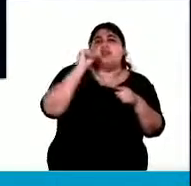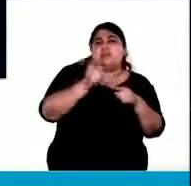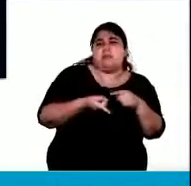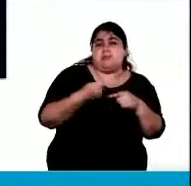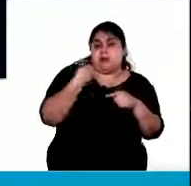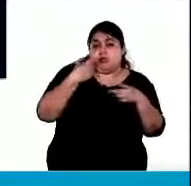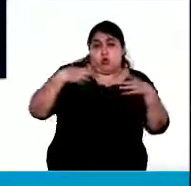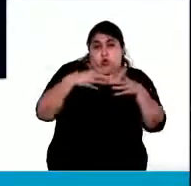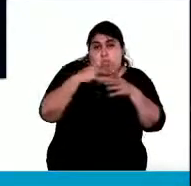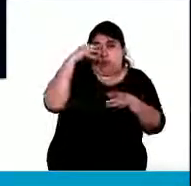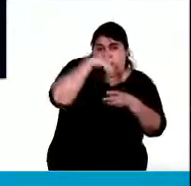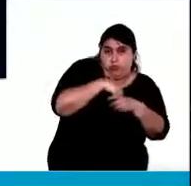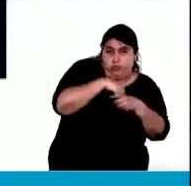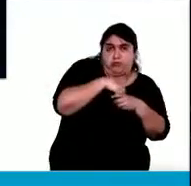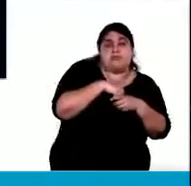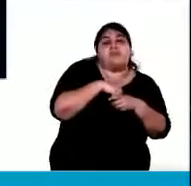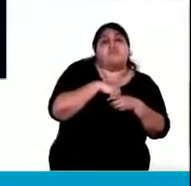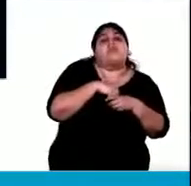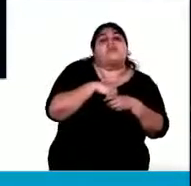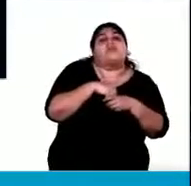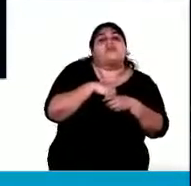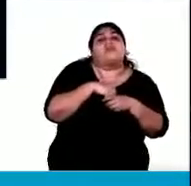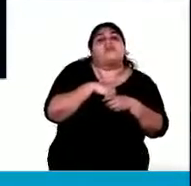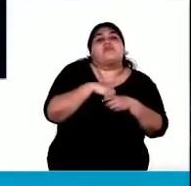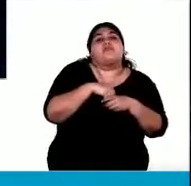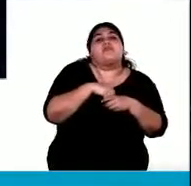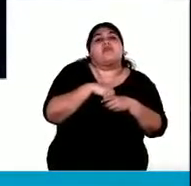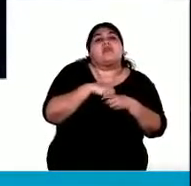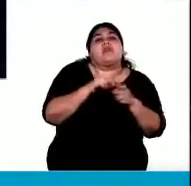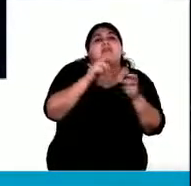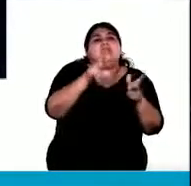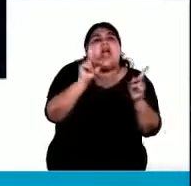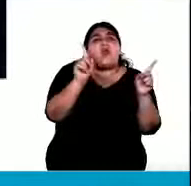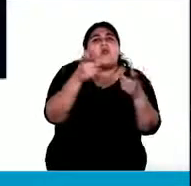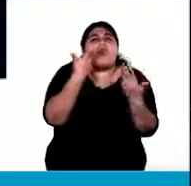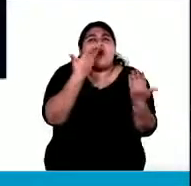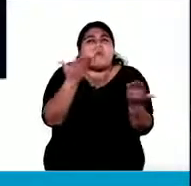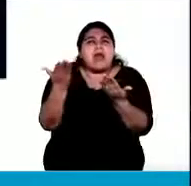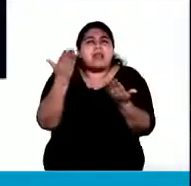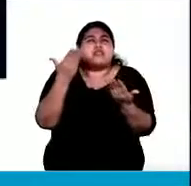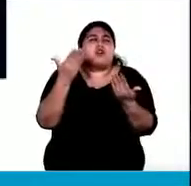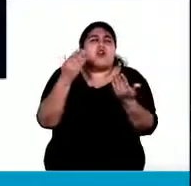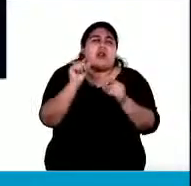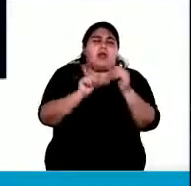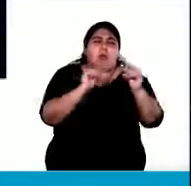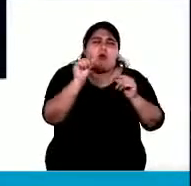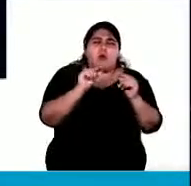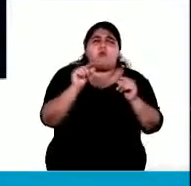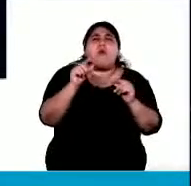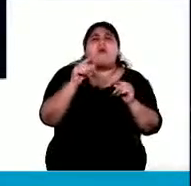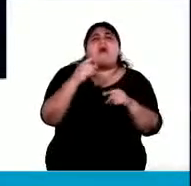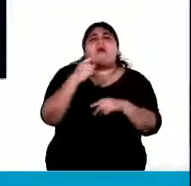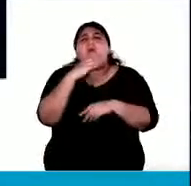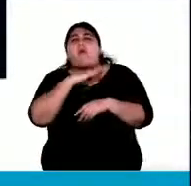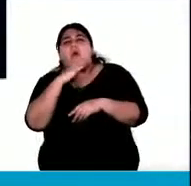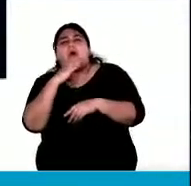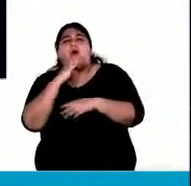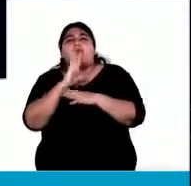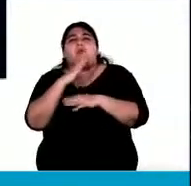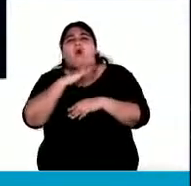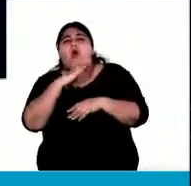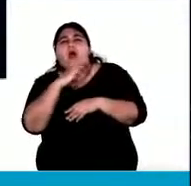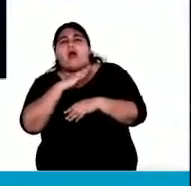bloque, digo, hacía una referencia y hablaba y hacía una comparación de Boca, Maradona